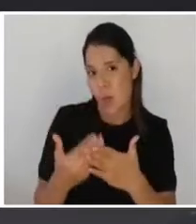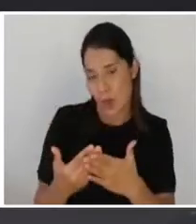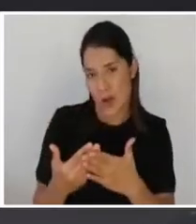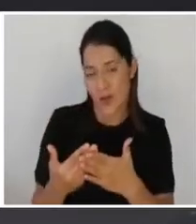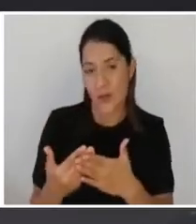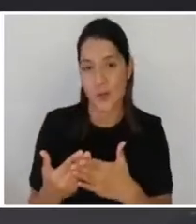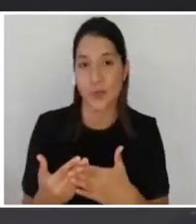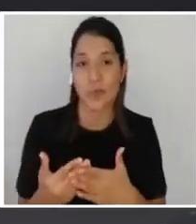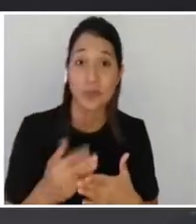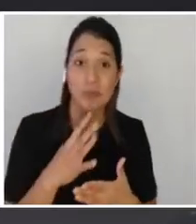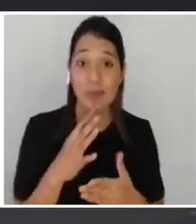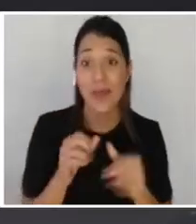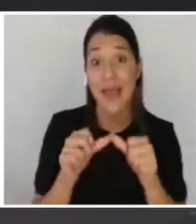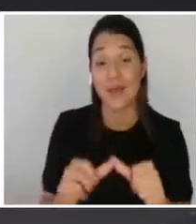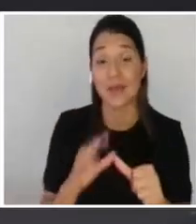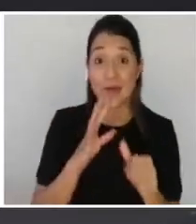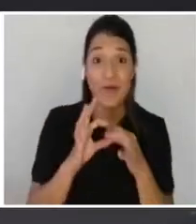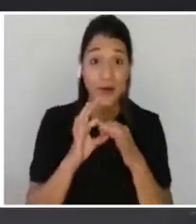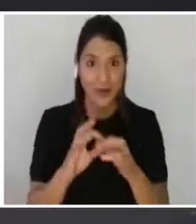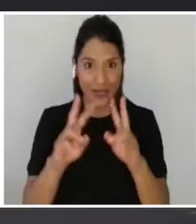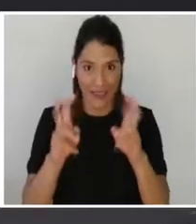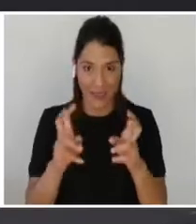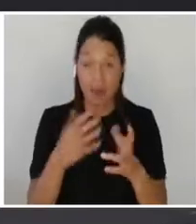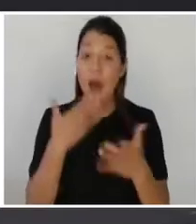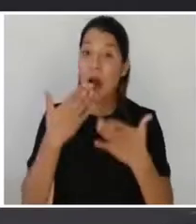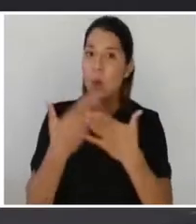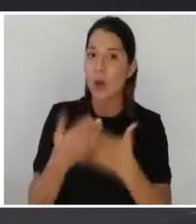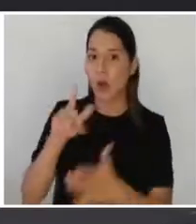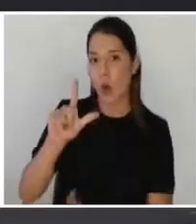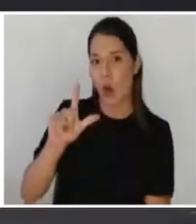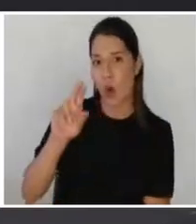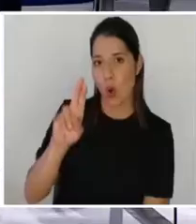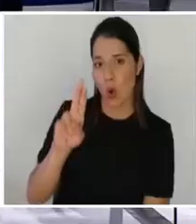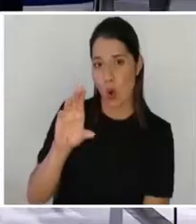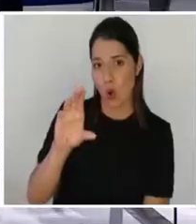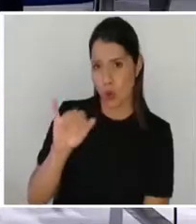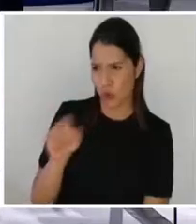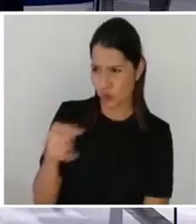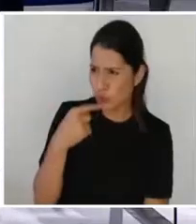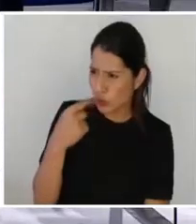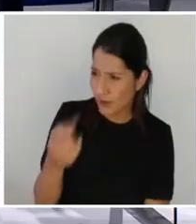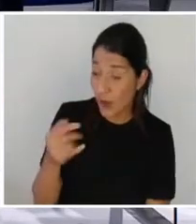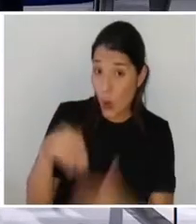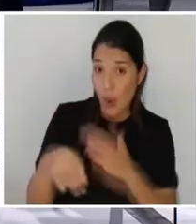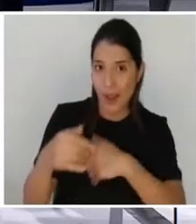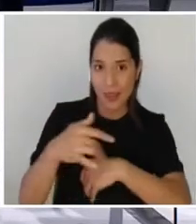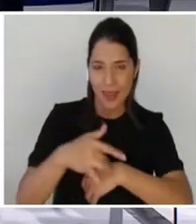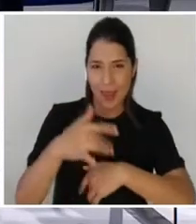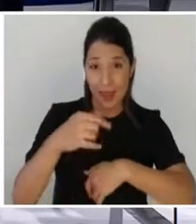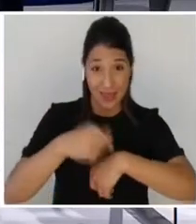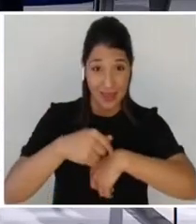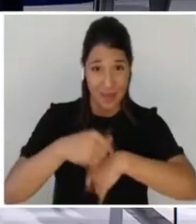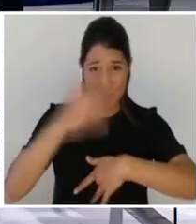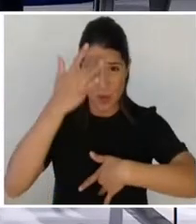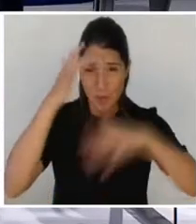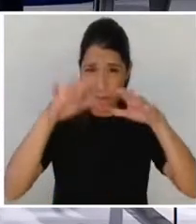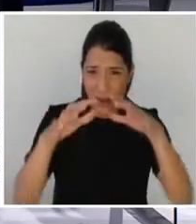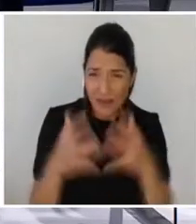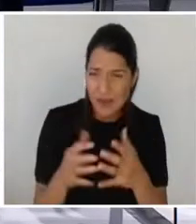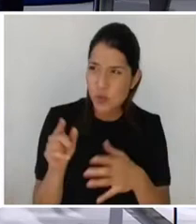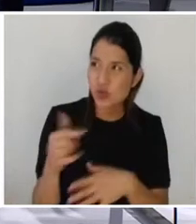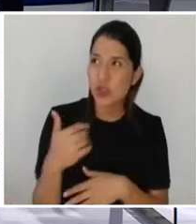tema. Bueno, Lucy, en tu caso nos decías que durante la pandemia tuviste tal vez ahí como